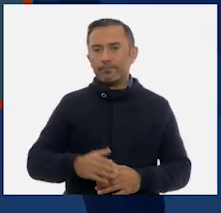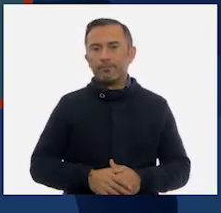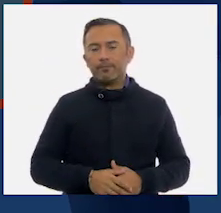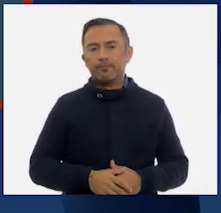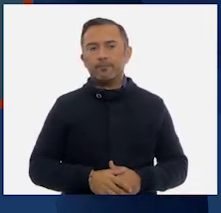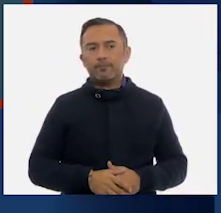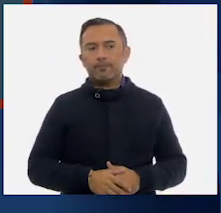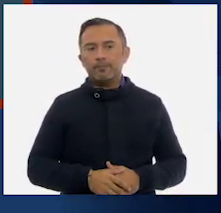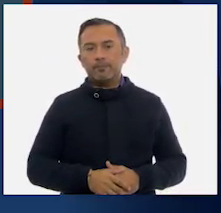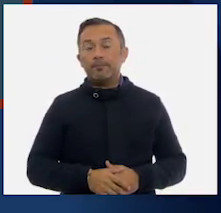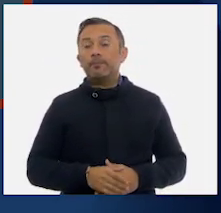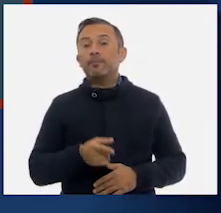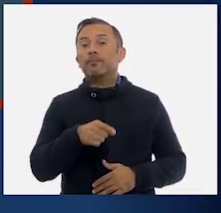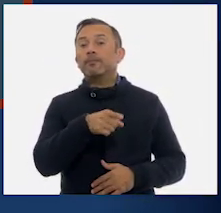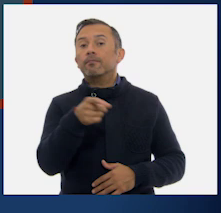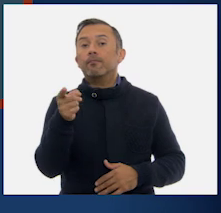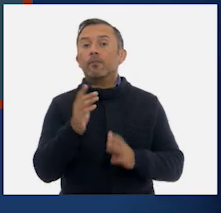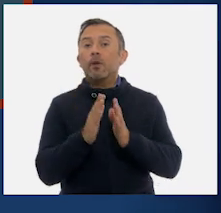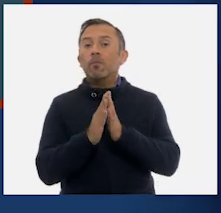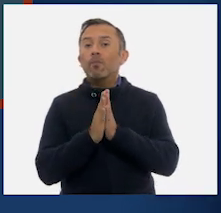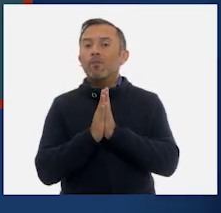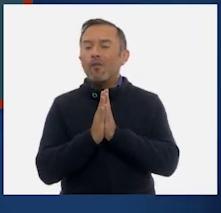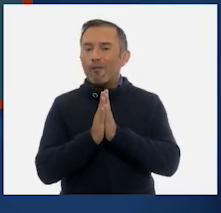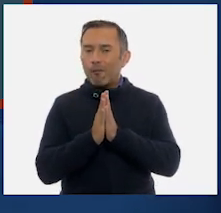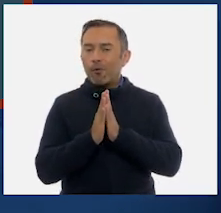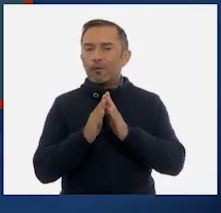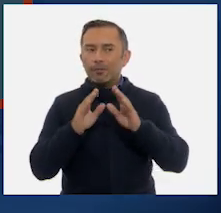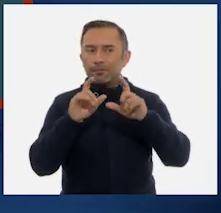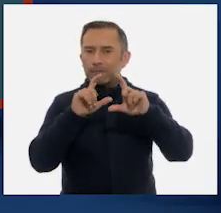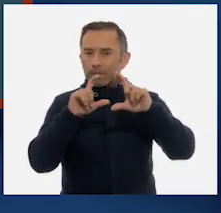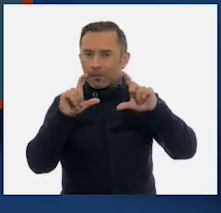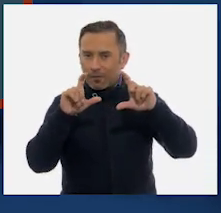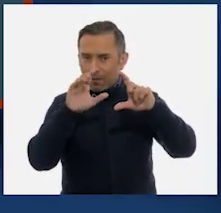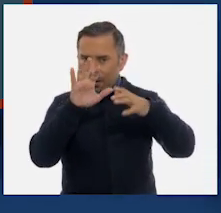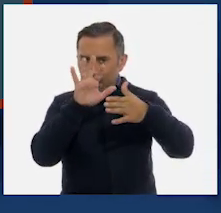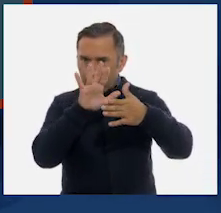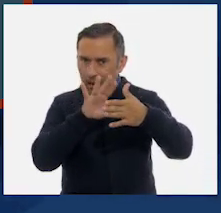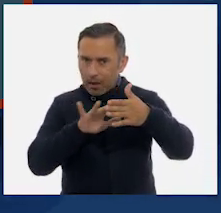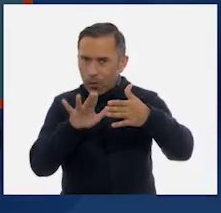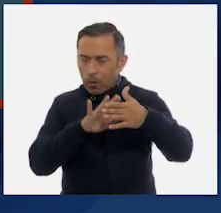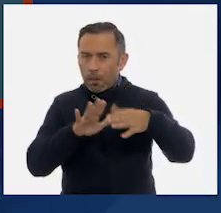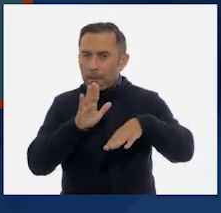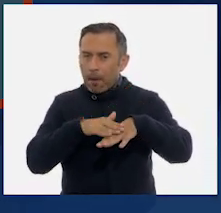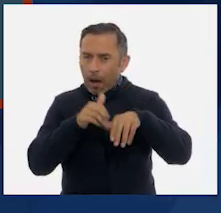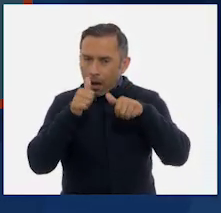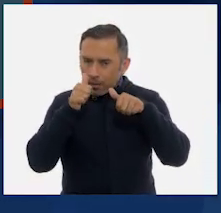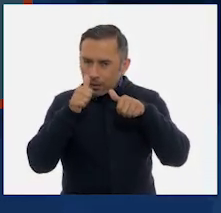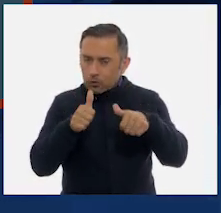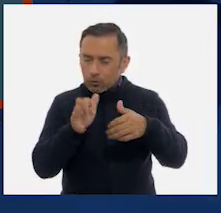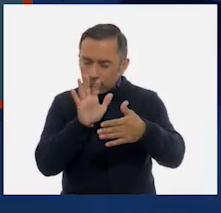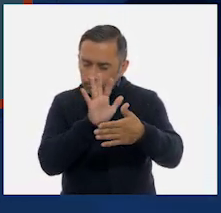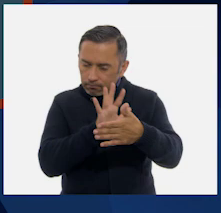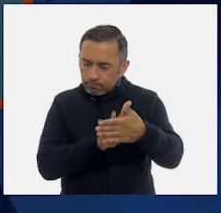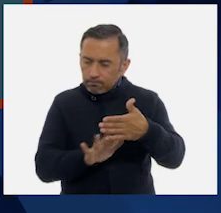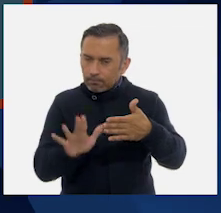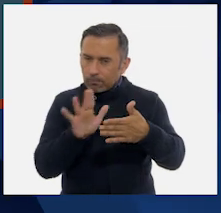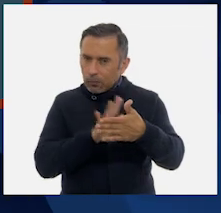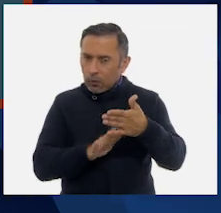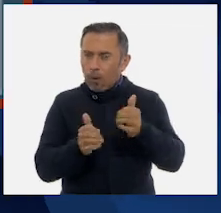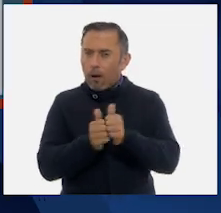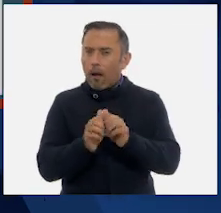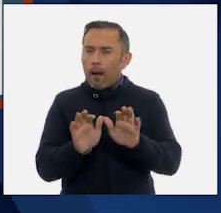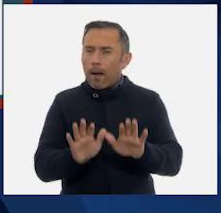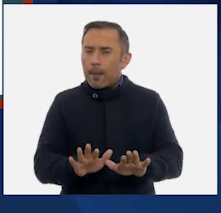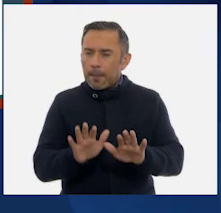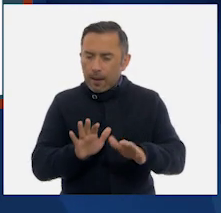Y les pedimos que por favor lean estos fragmentos con mucha atención en su casa para que puedan tener con